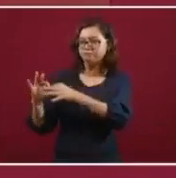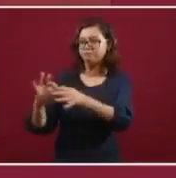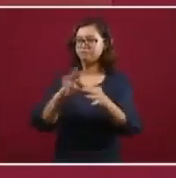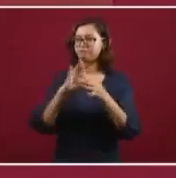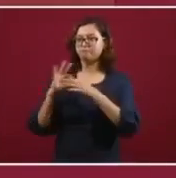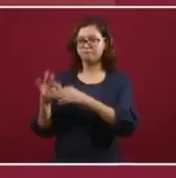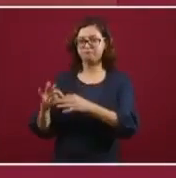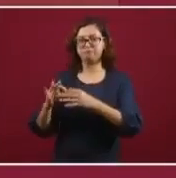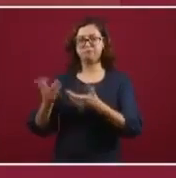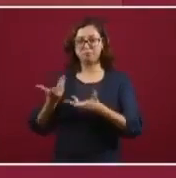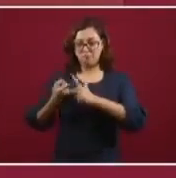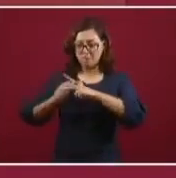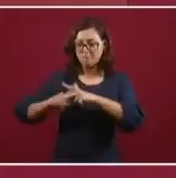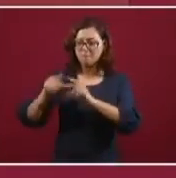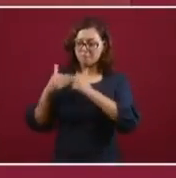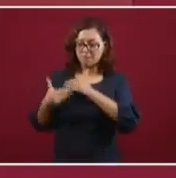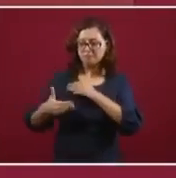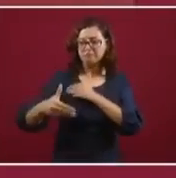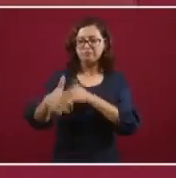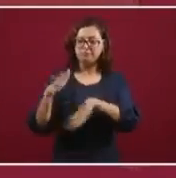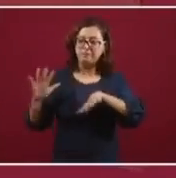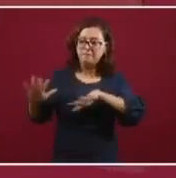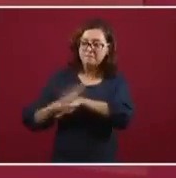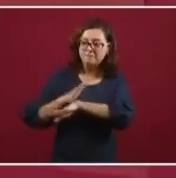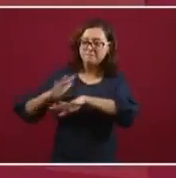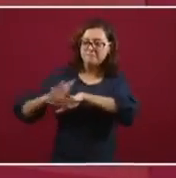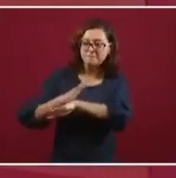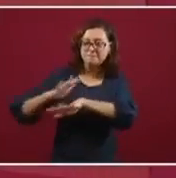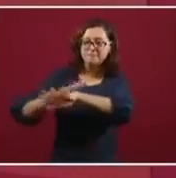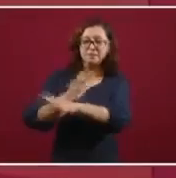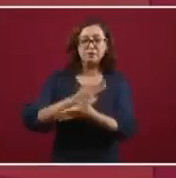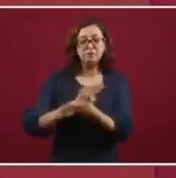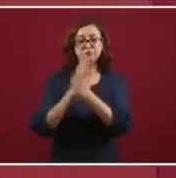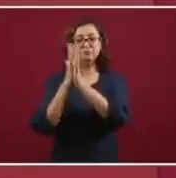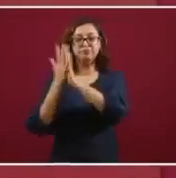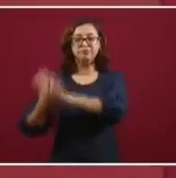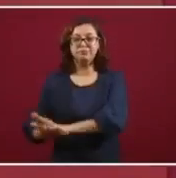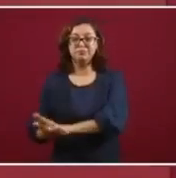está llevando a cabo un proceso de transformación. Y